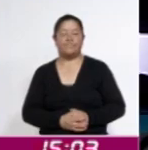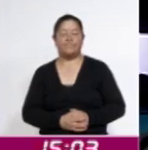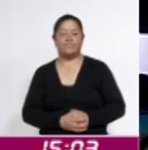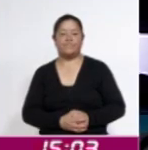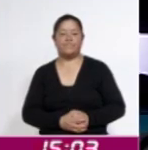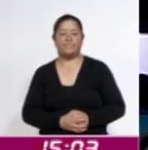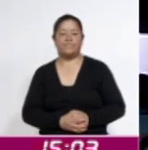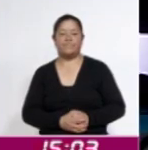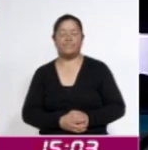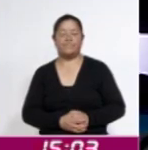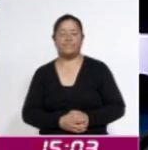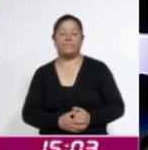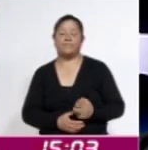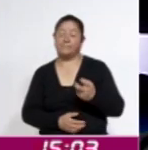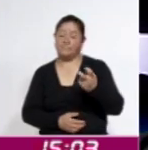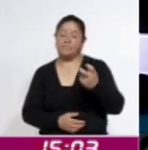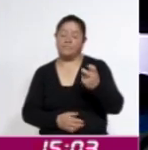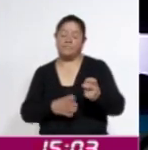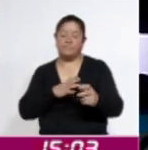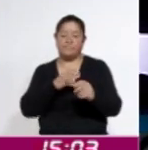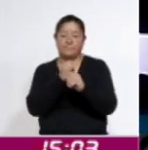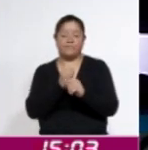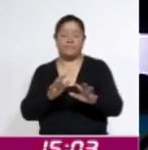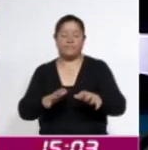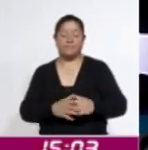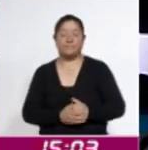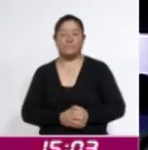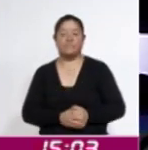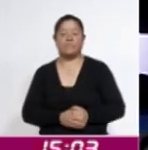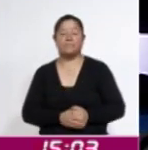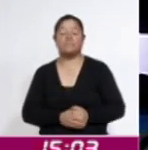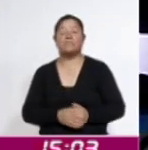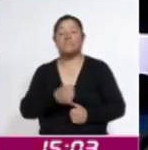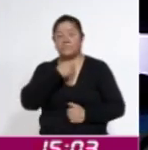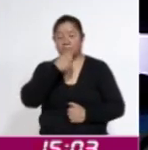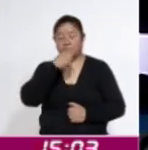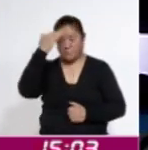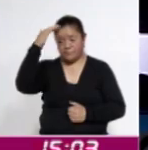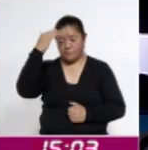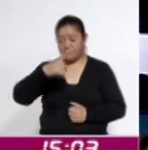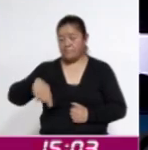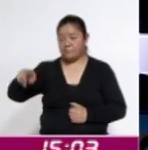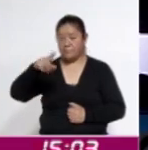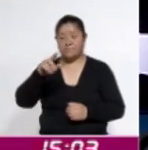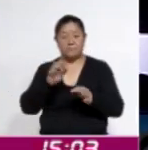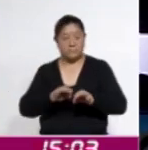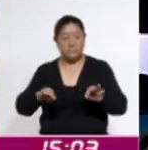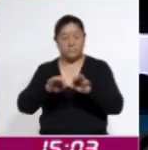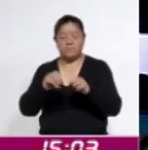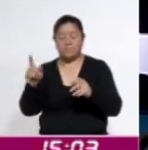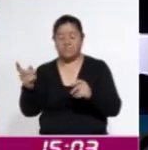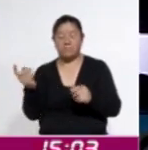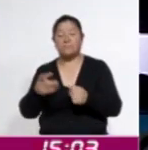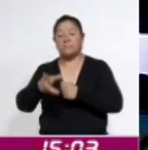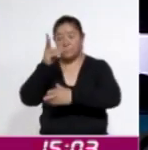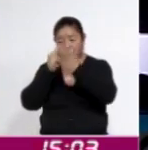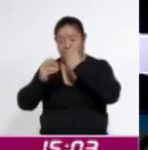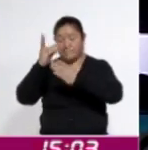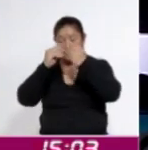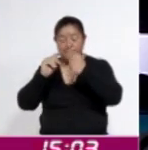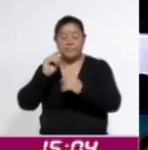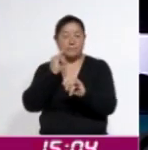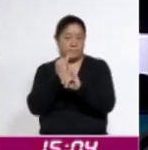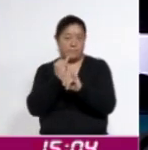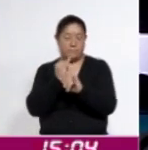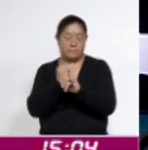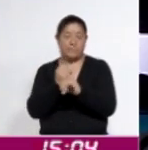Bien, pues ahí tiene esta información, la importancia de que los adultos mayores se involucren en la era de la tecnología. Ya sabe,